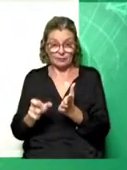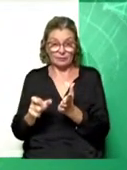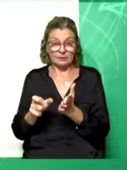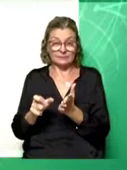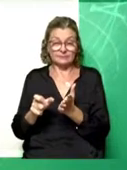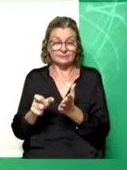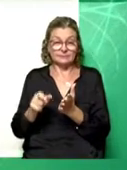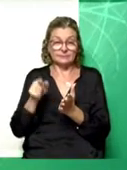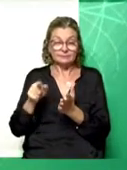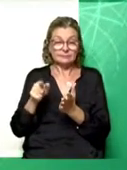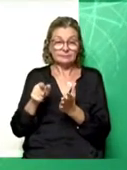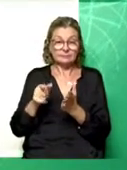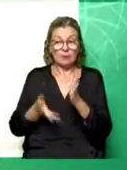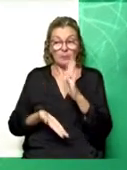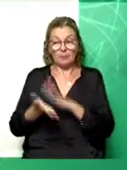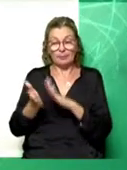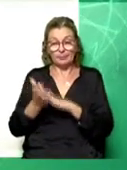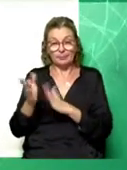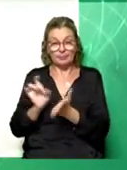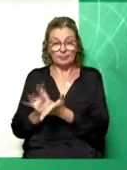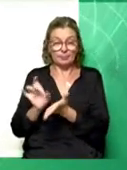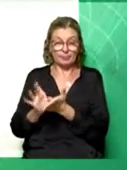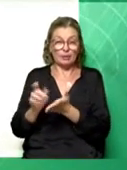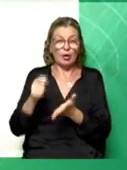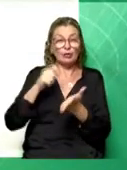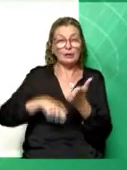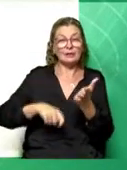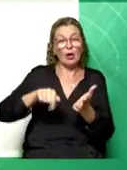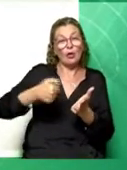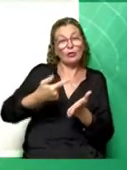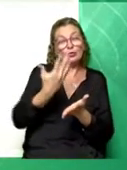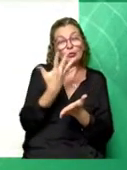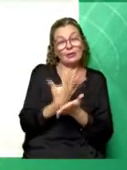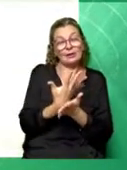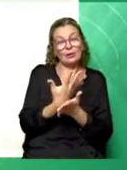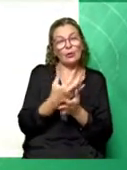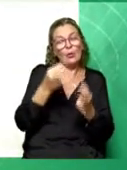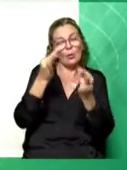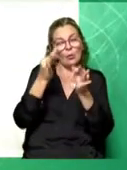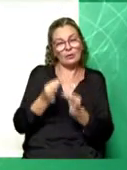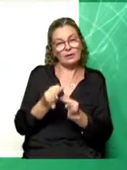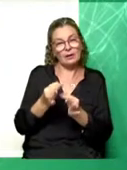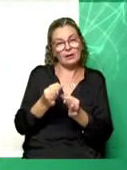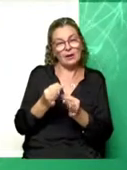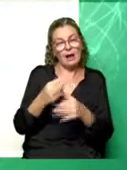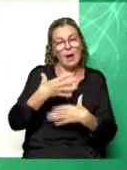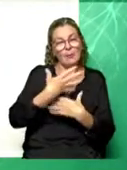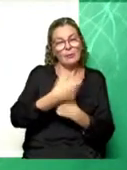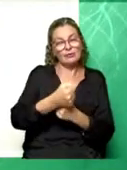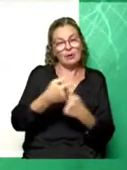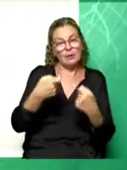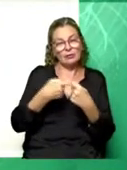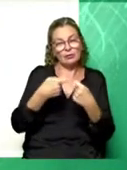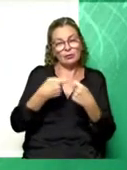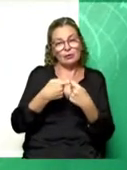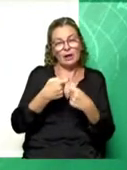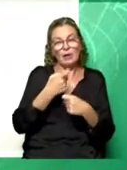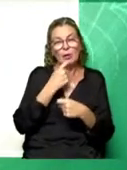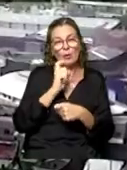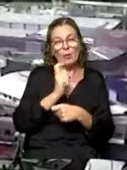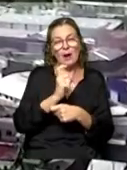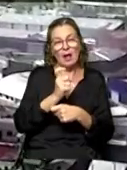a esos los fueron y contrataron a otros 5 que casualmente eran militantes asociados a Partido Colorado o Partido